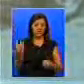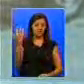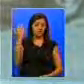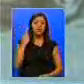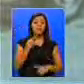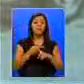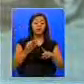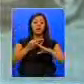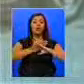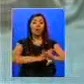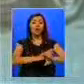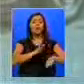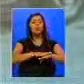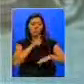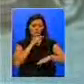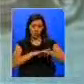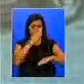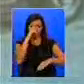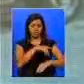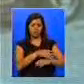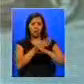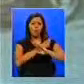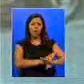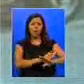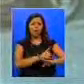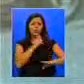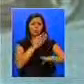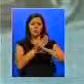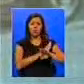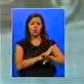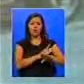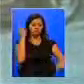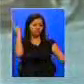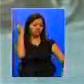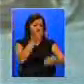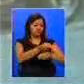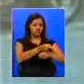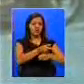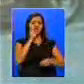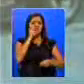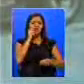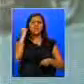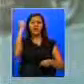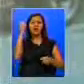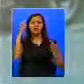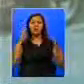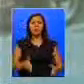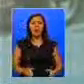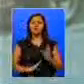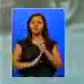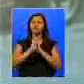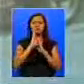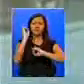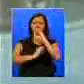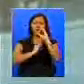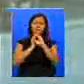impuesto más de 5 décadas atrás, y que es un atentado contra los derechos humanos, un atentado en contra del